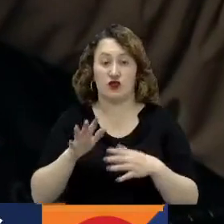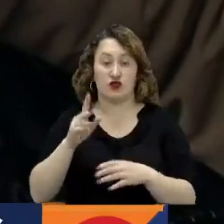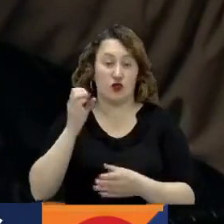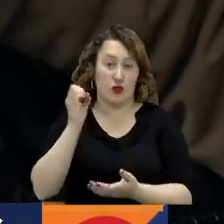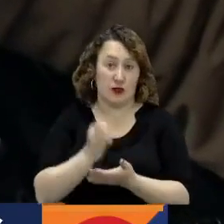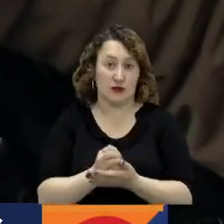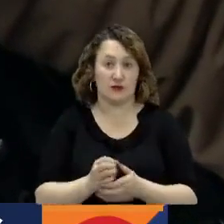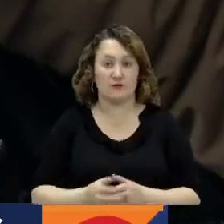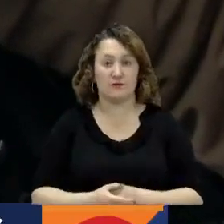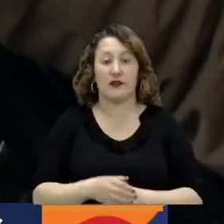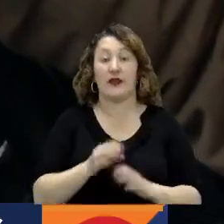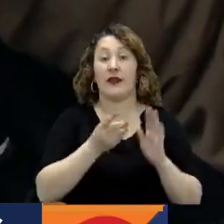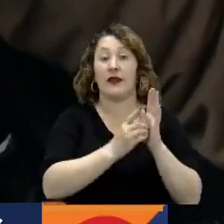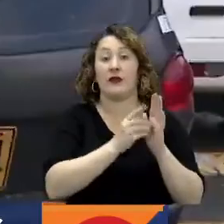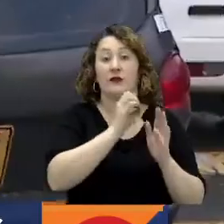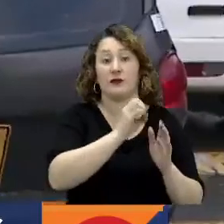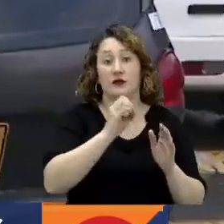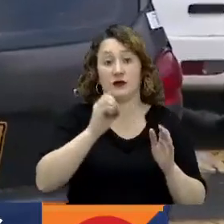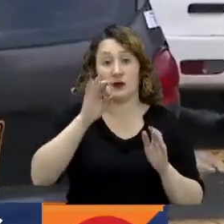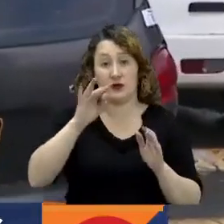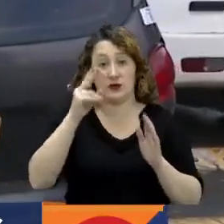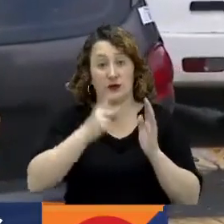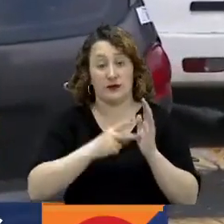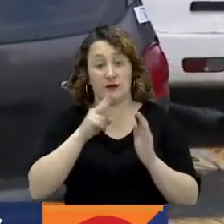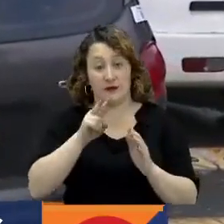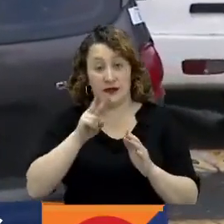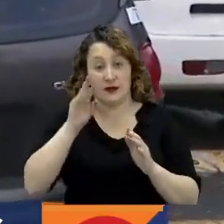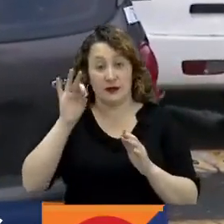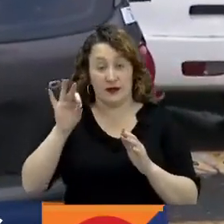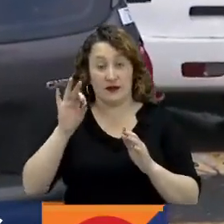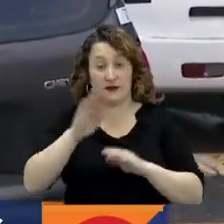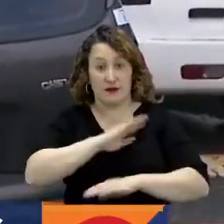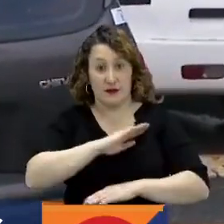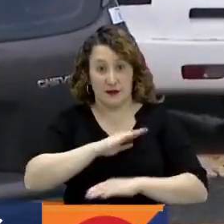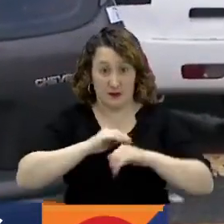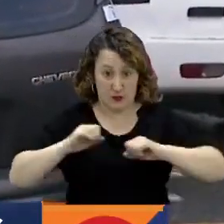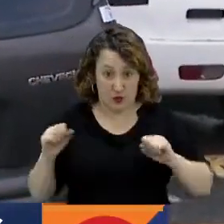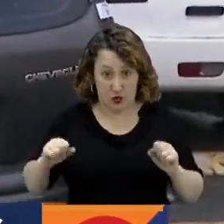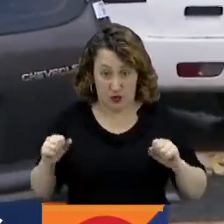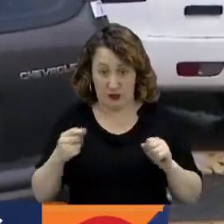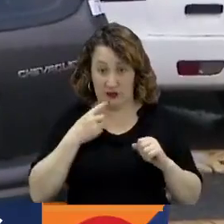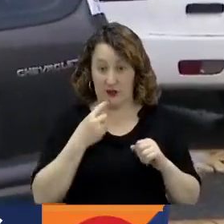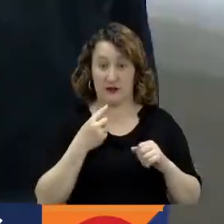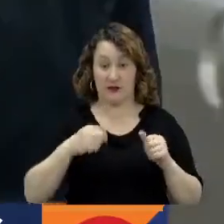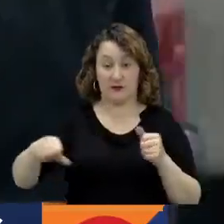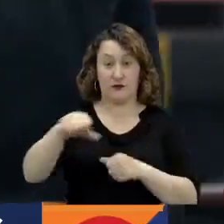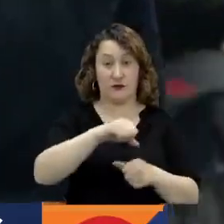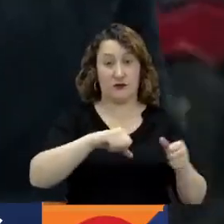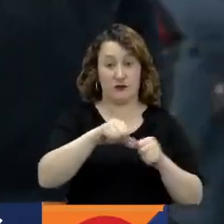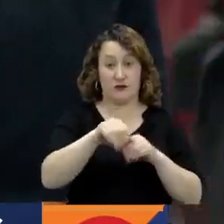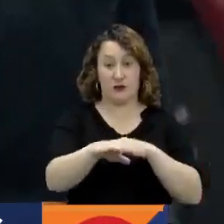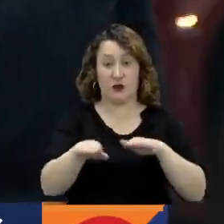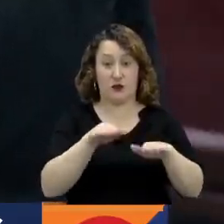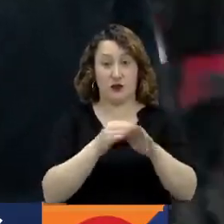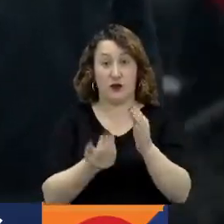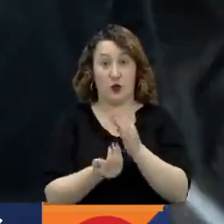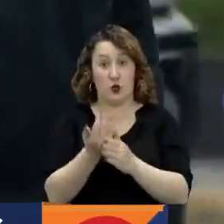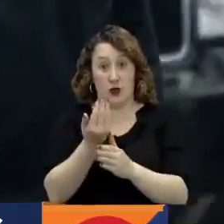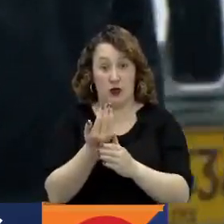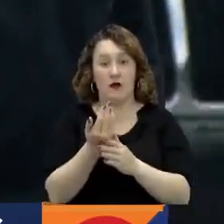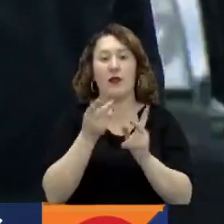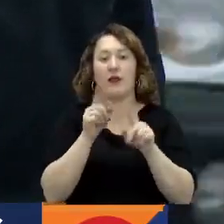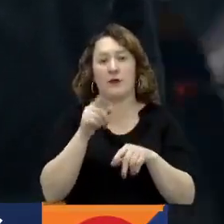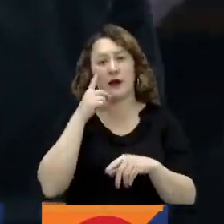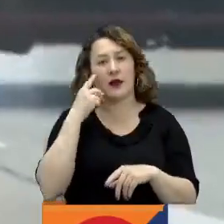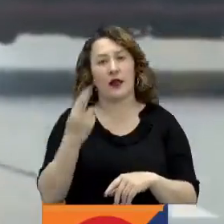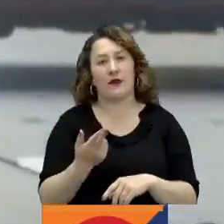decreto 003 de 2023, expedido por la Alcaldía de Bogotá, indica que con la nueva rotación del pico y placa se realizará una revisión